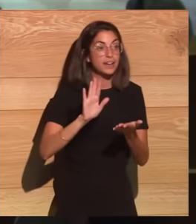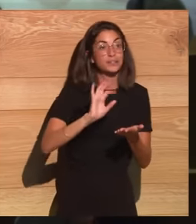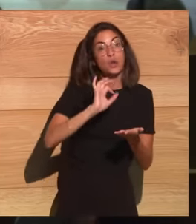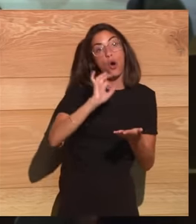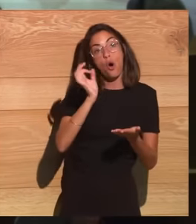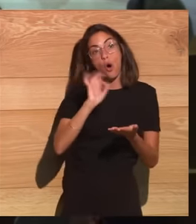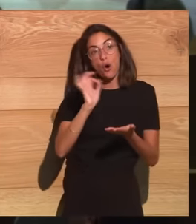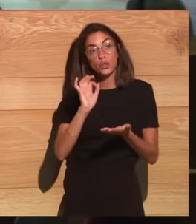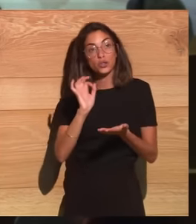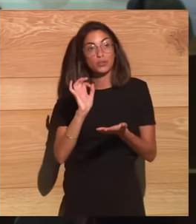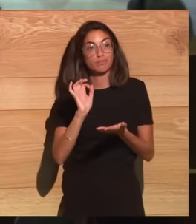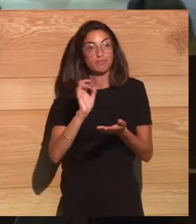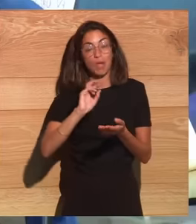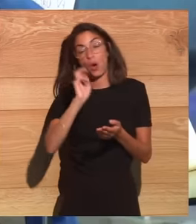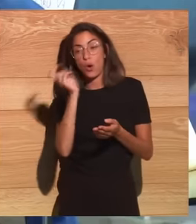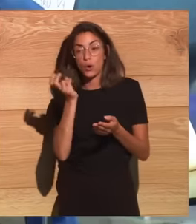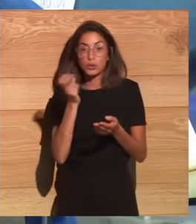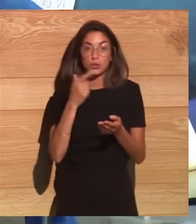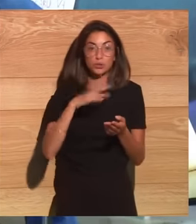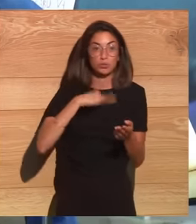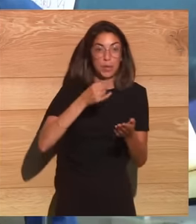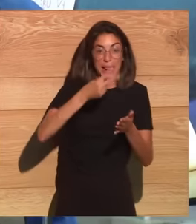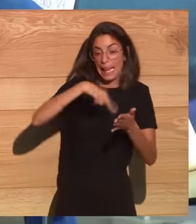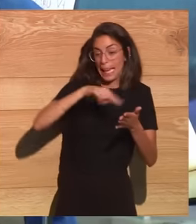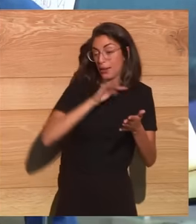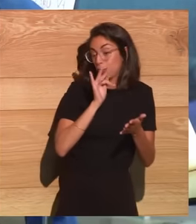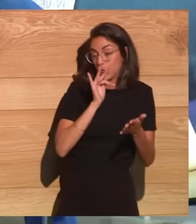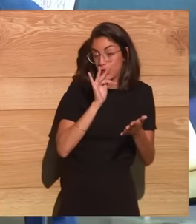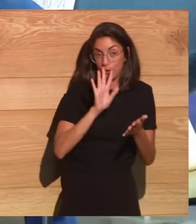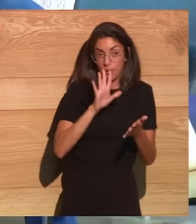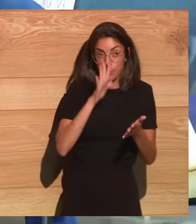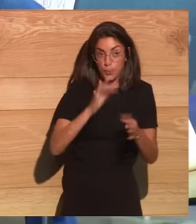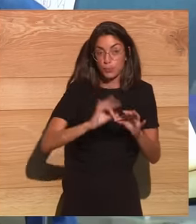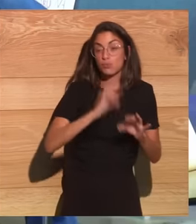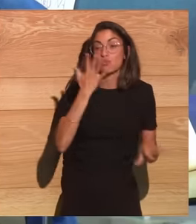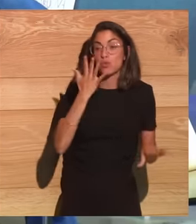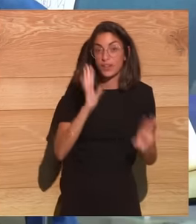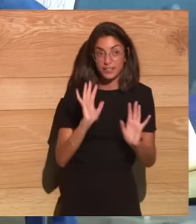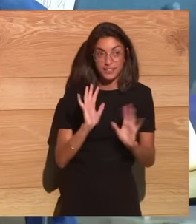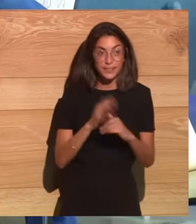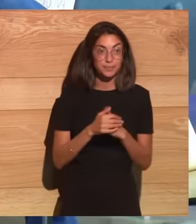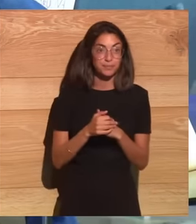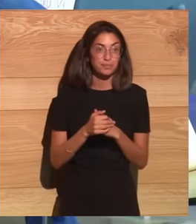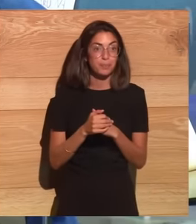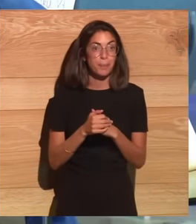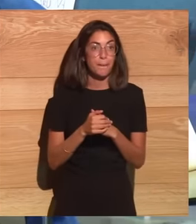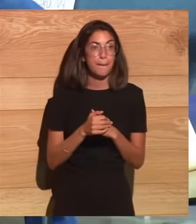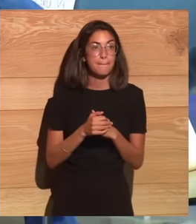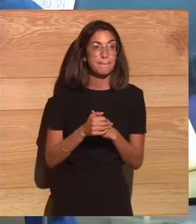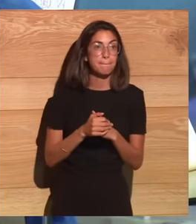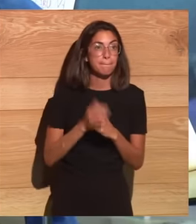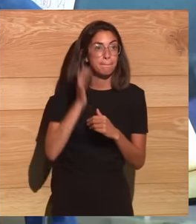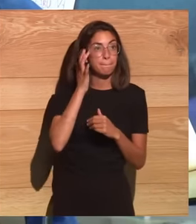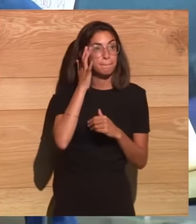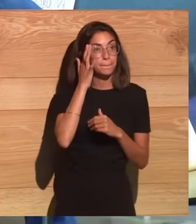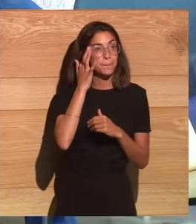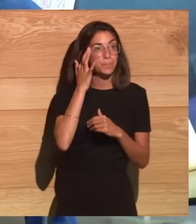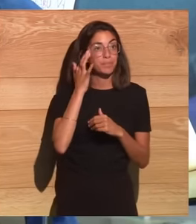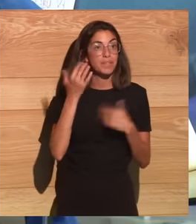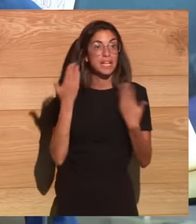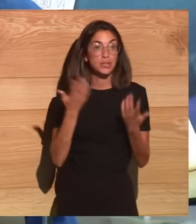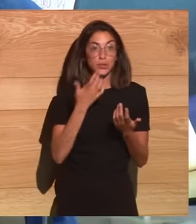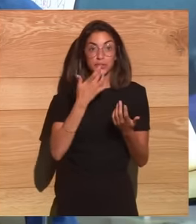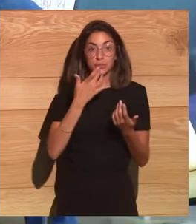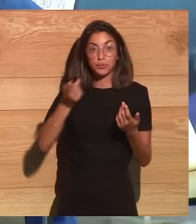afortunados. Y, en fin, una de las cosas que os encontraréis... O más listos. Cuando